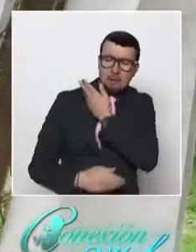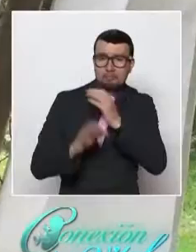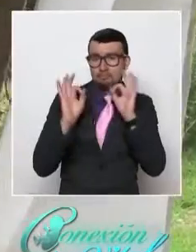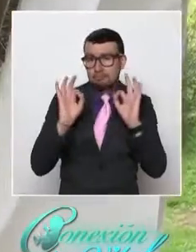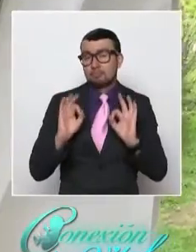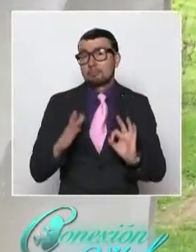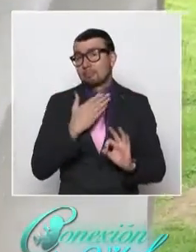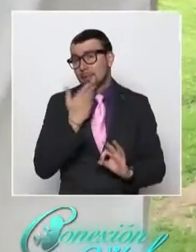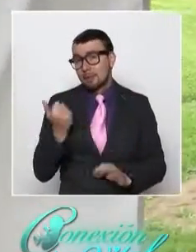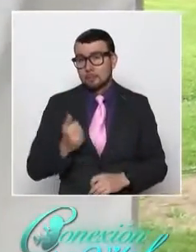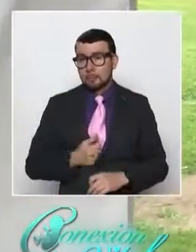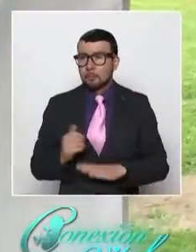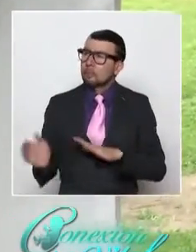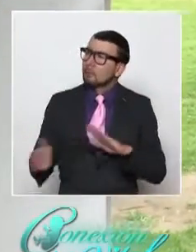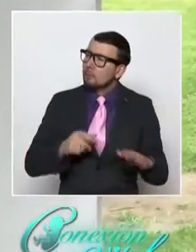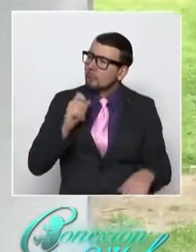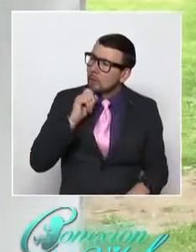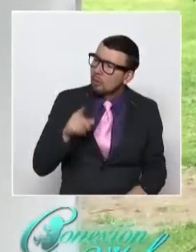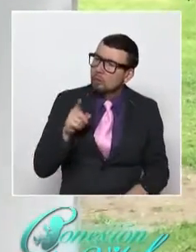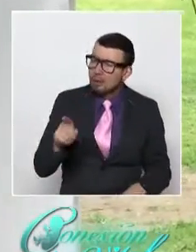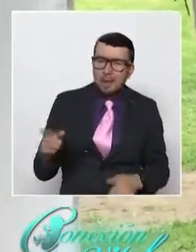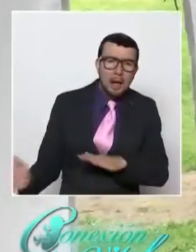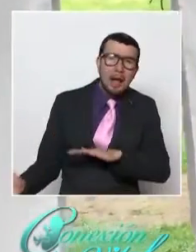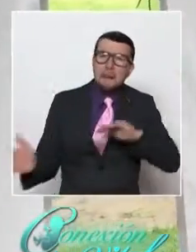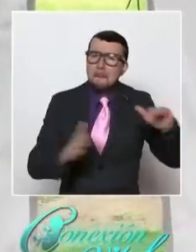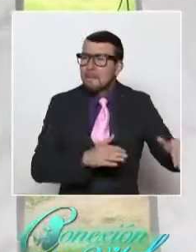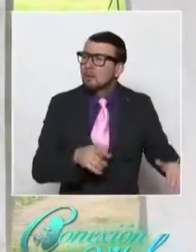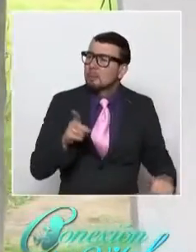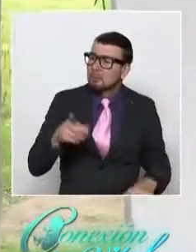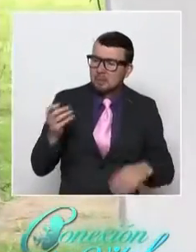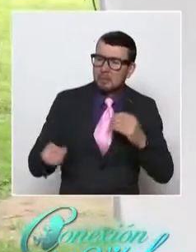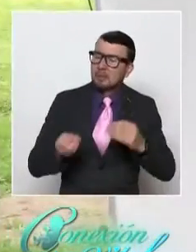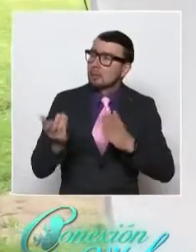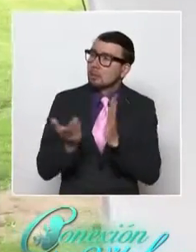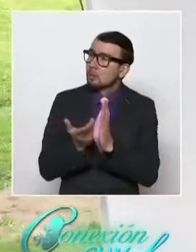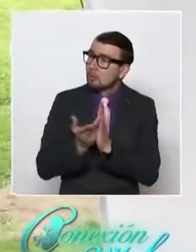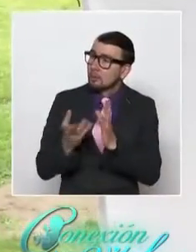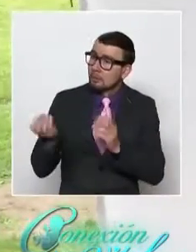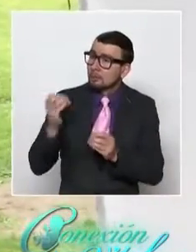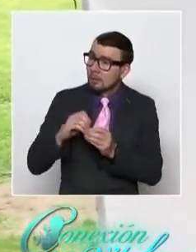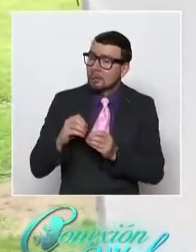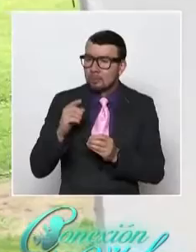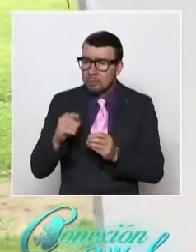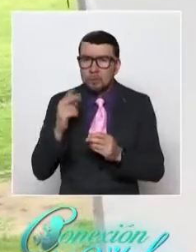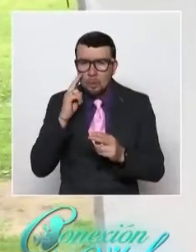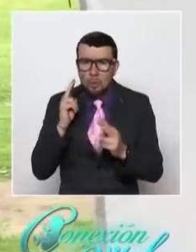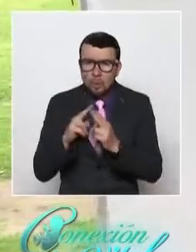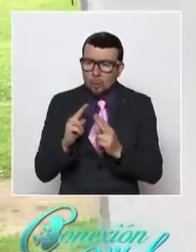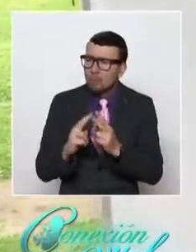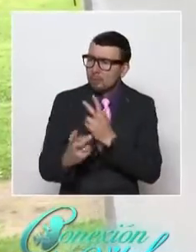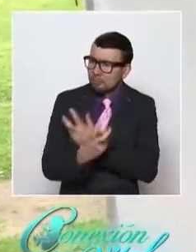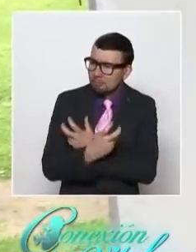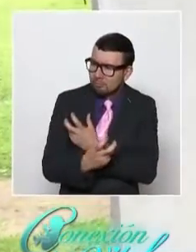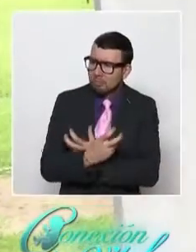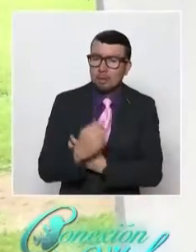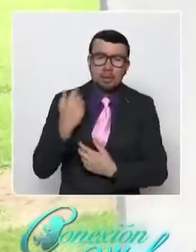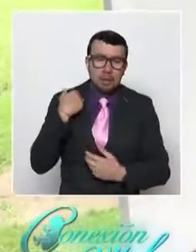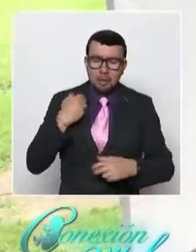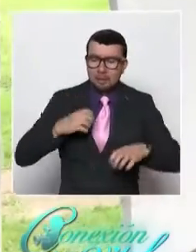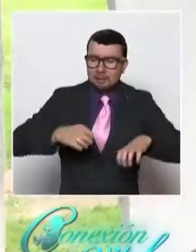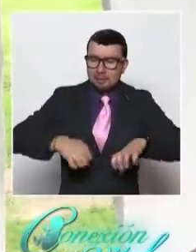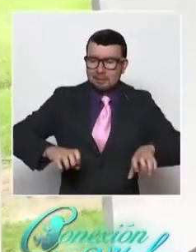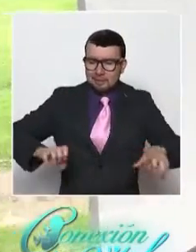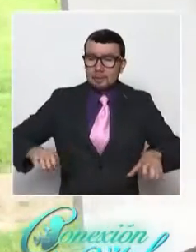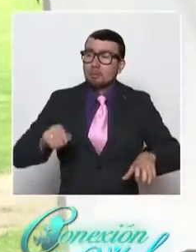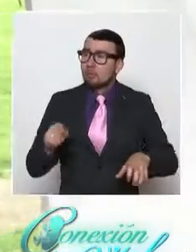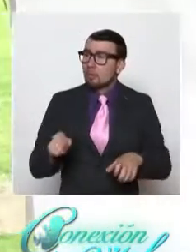realiza, además de la fisioterapia, otro de sus estudios ha sido la osteopatía, la quiropraxia, el manejo del